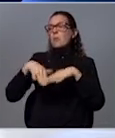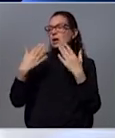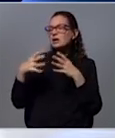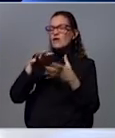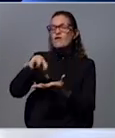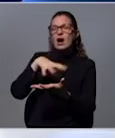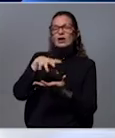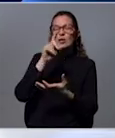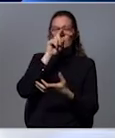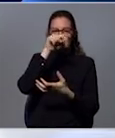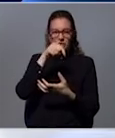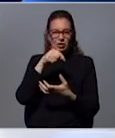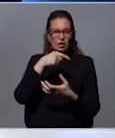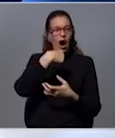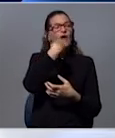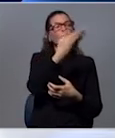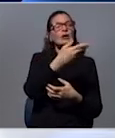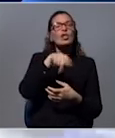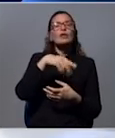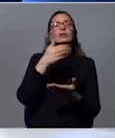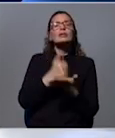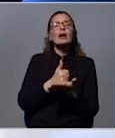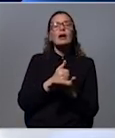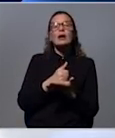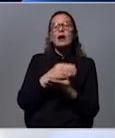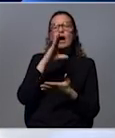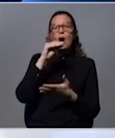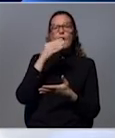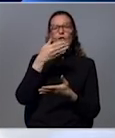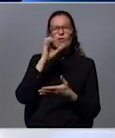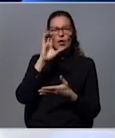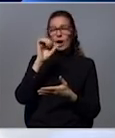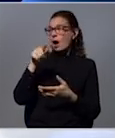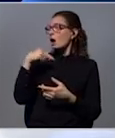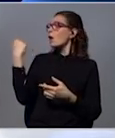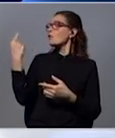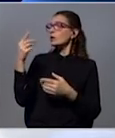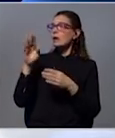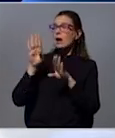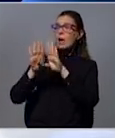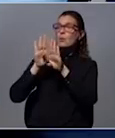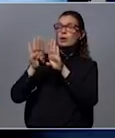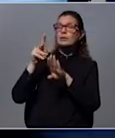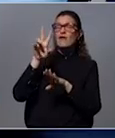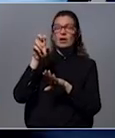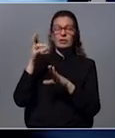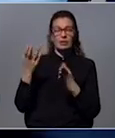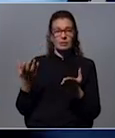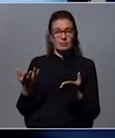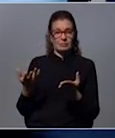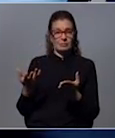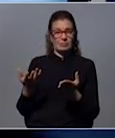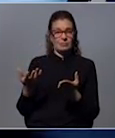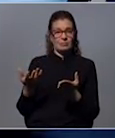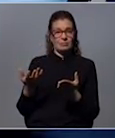cualquier barrio de montevideo o de cualquier ciudad del interior donde está la boca de pasta más allá dice a la vuelta la esquina la casa de port a ver a mí diciendo porque nos quedan